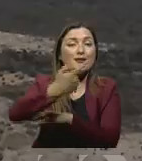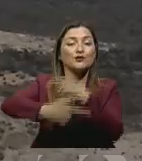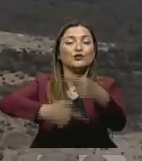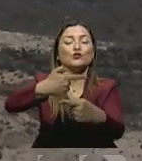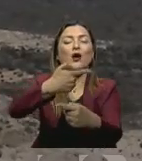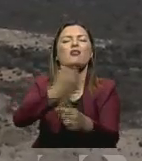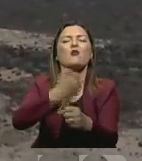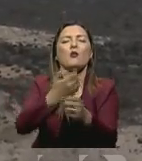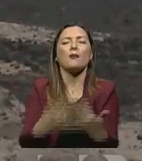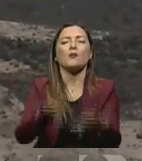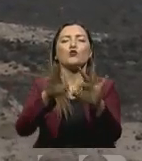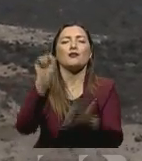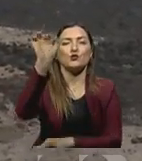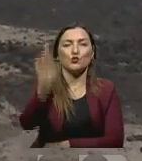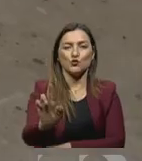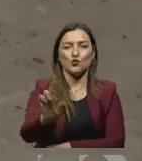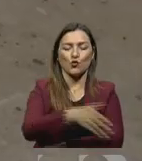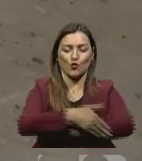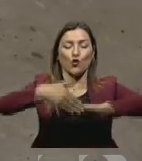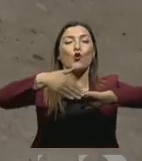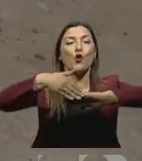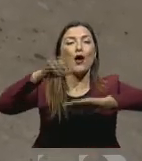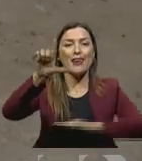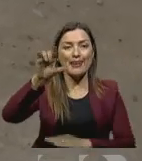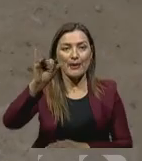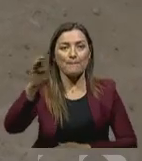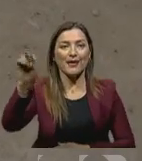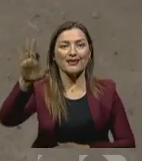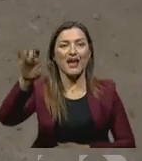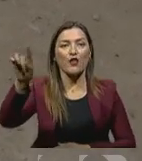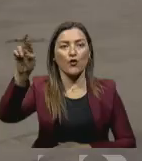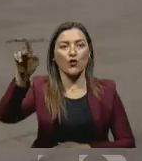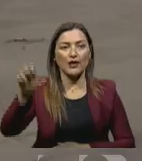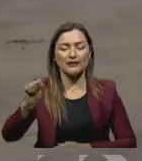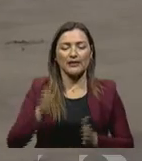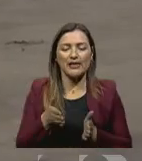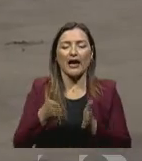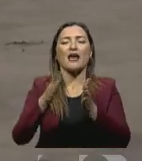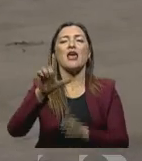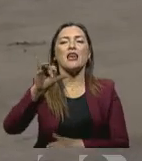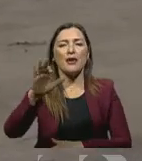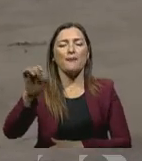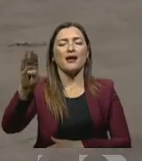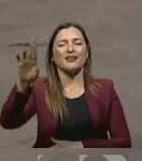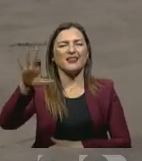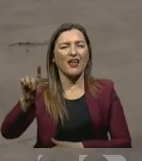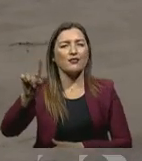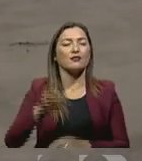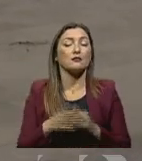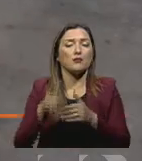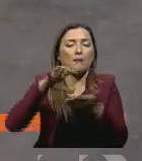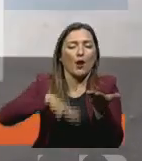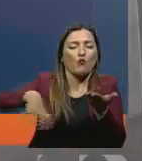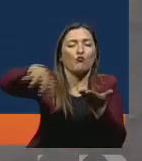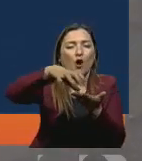trabajos de envías importantes al sur de la ciudad como la avenida de los Libertadores y la calle Libertad esta segunda fase también atenderá a parroquias